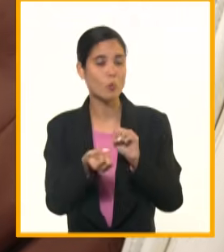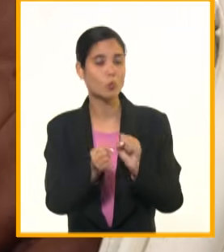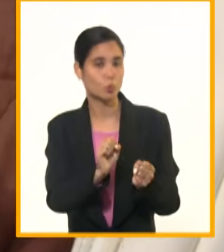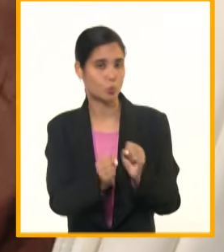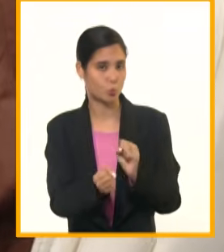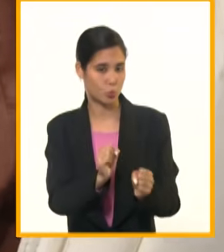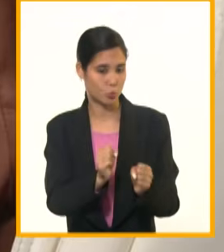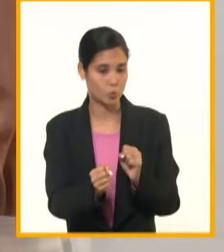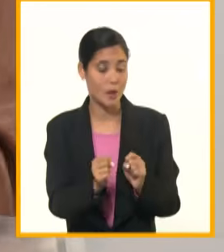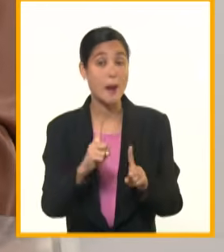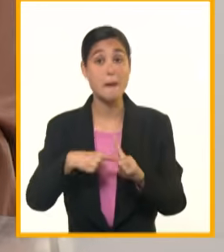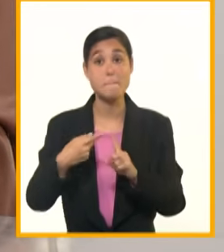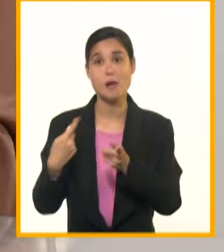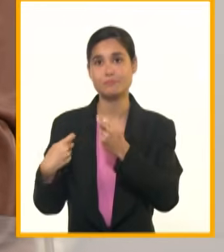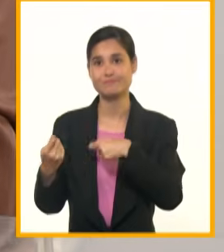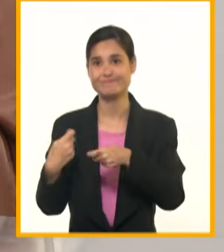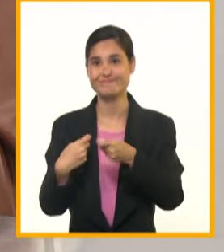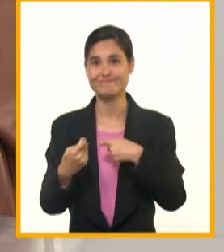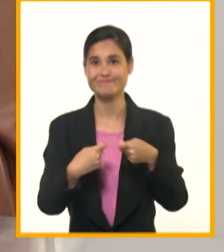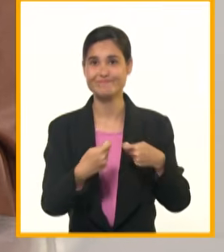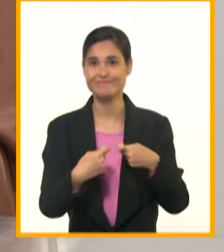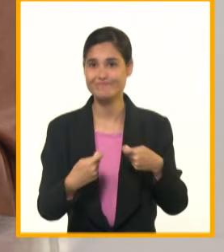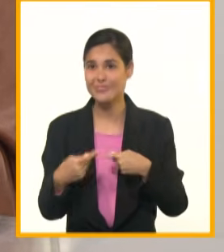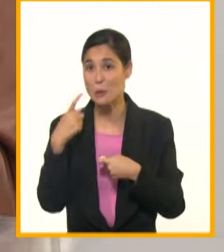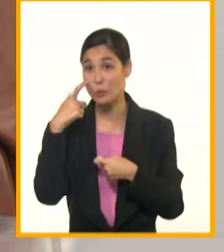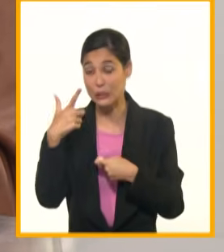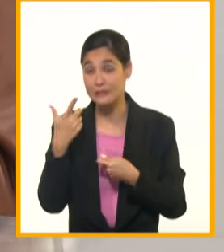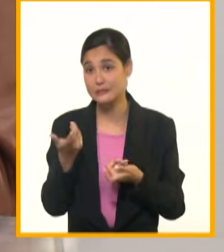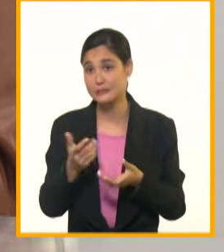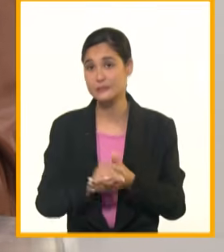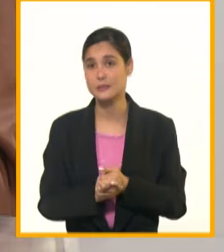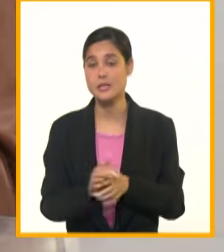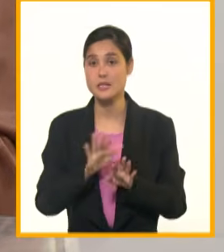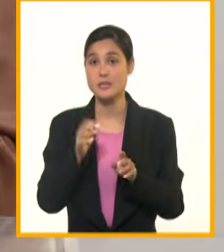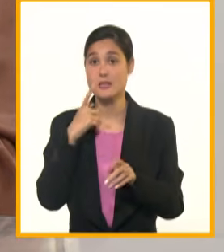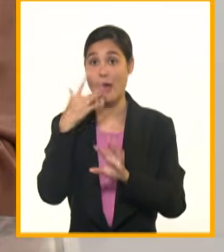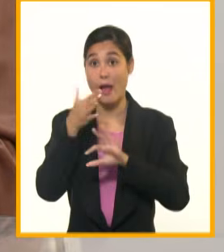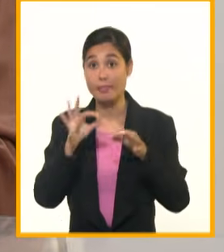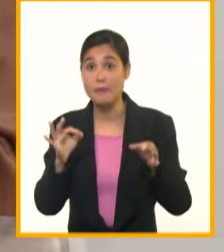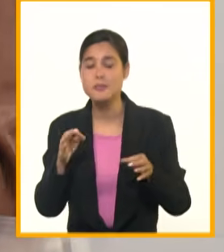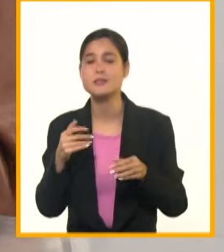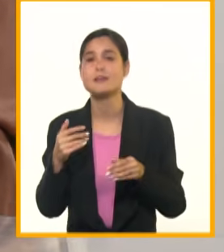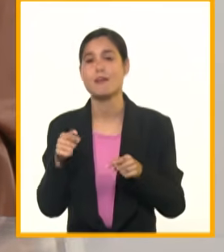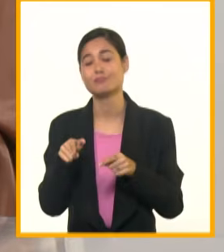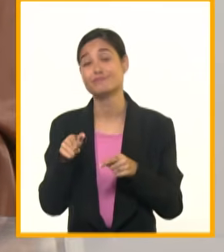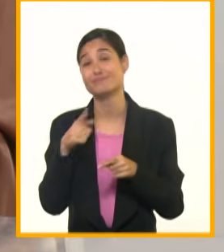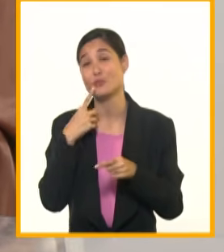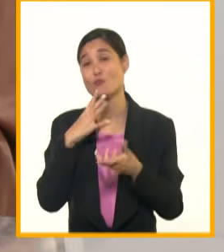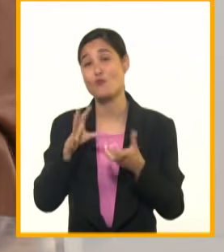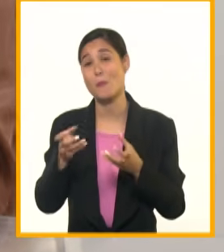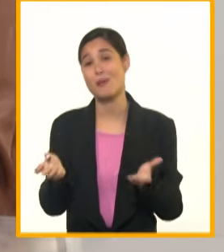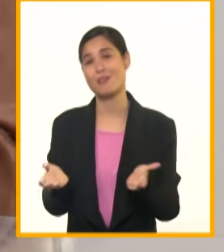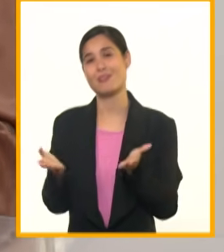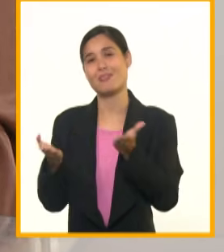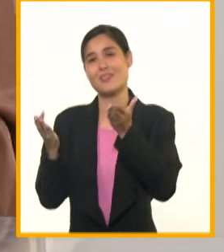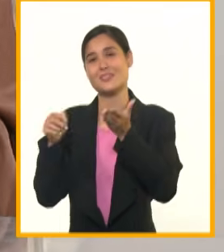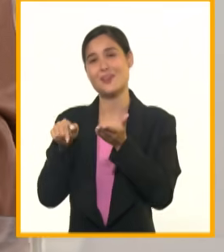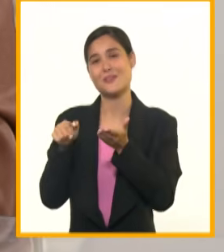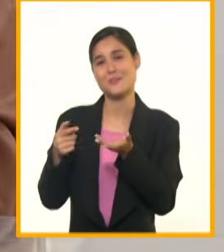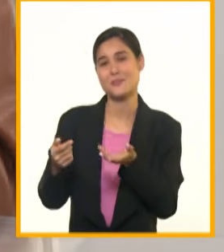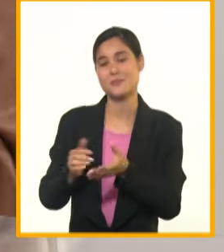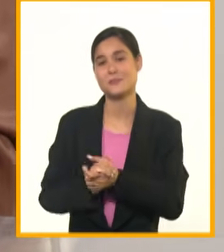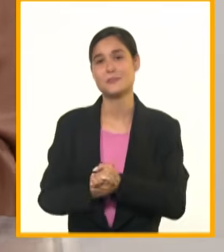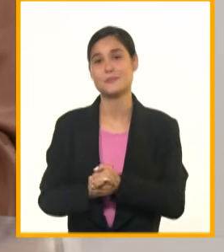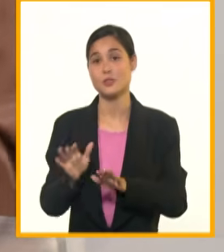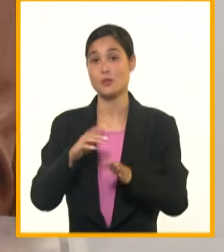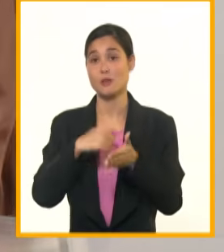también. Porque es una provincia que está en desarrollo. Claro. Nosotros nos aprobaron un plan optimista y benévolo, para